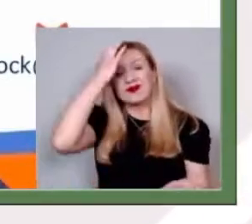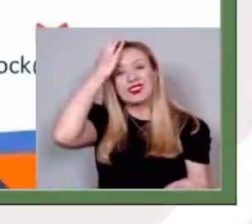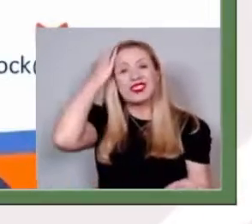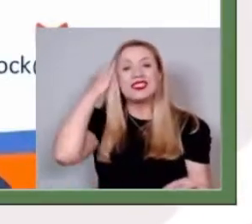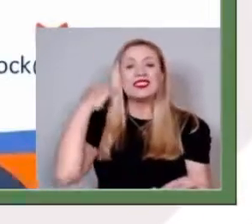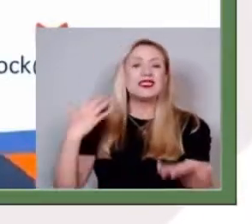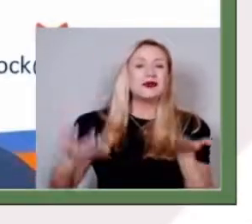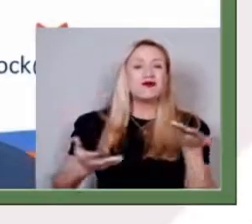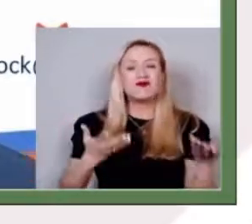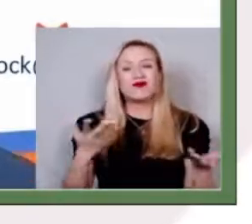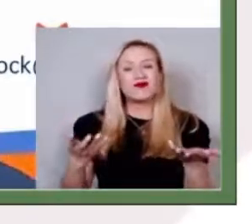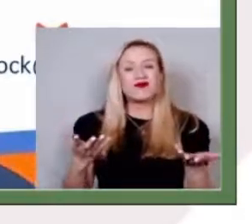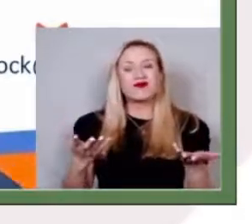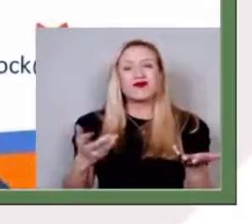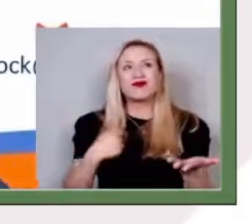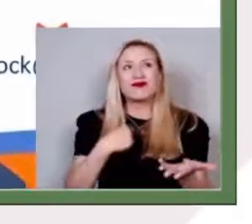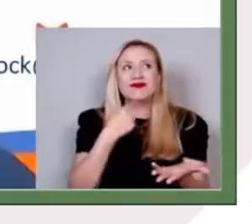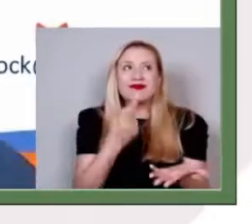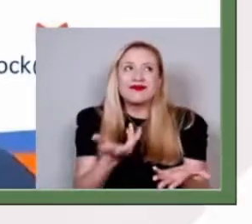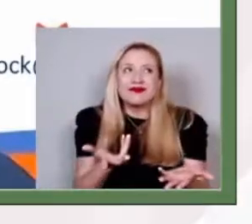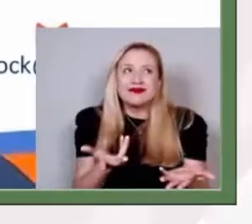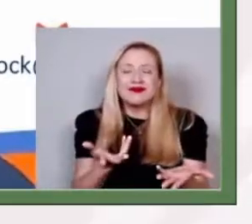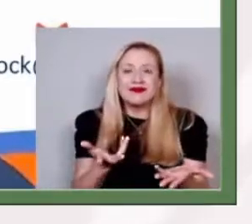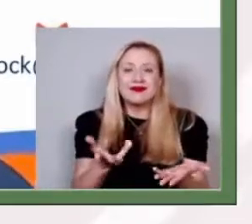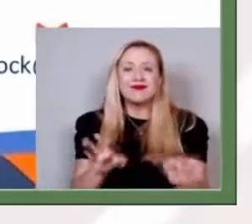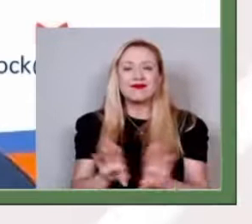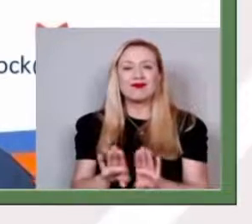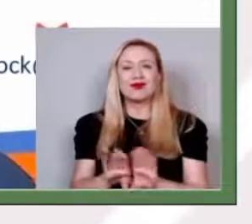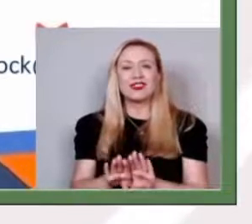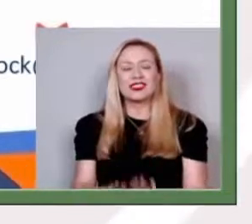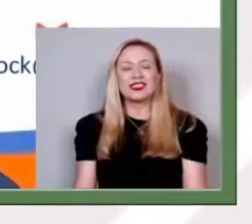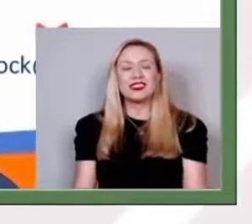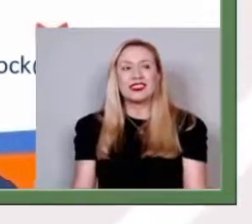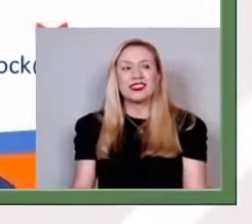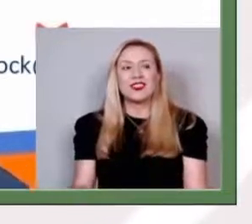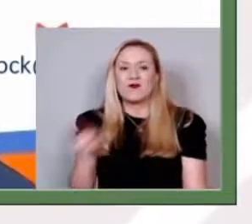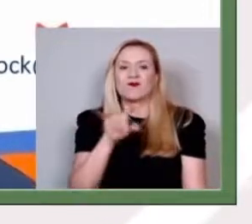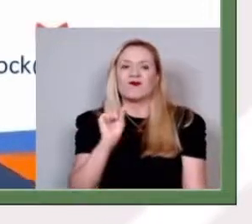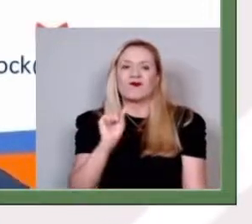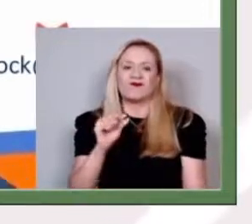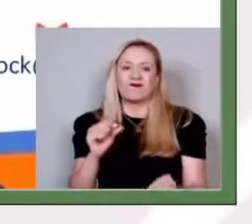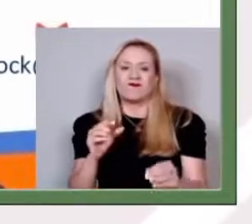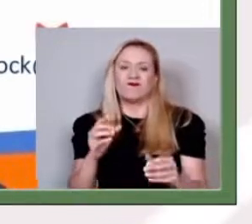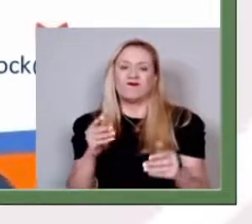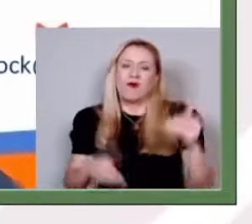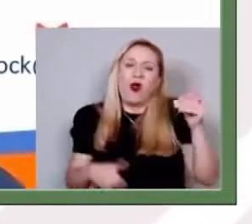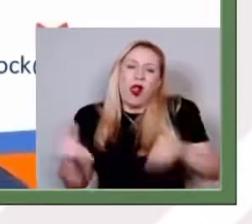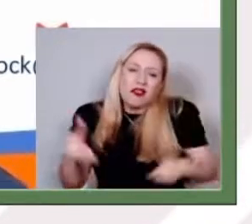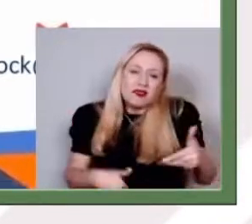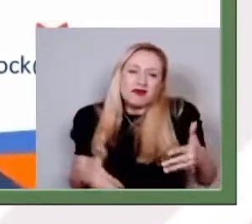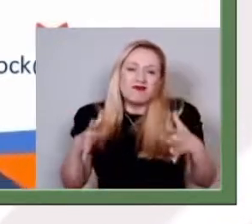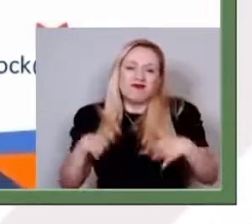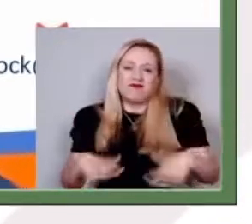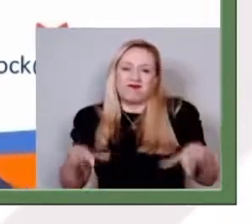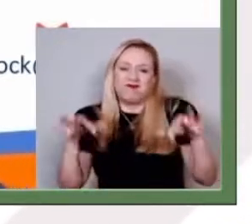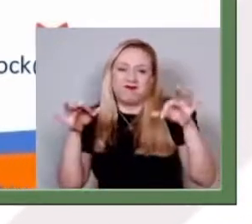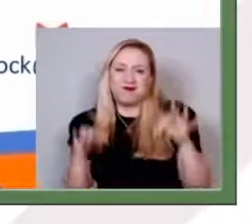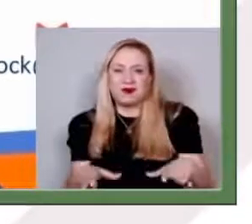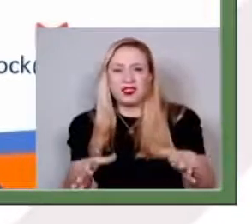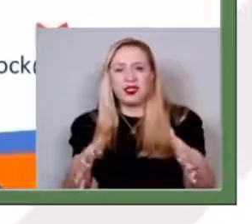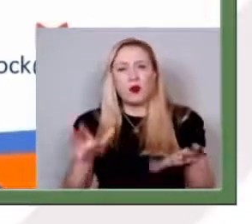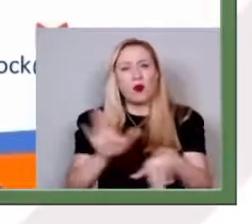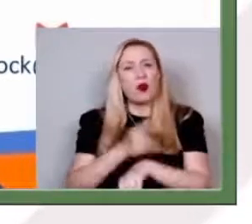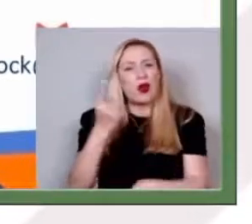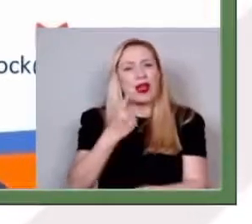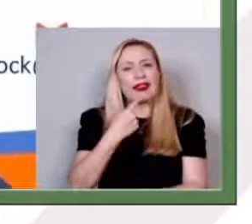no sé qué término decir, causa ahí alguna incomodidad para algunas personas que hoy se esté hablando del